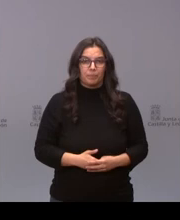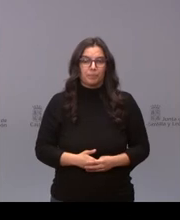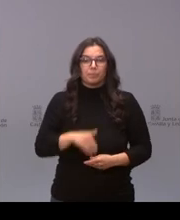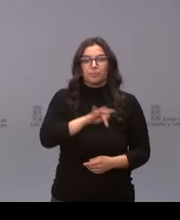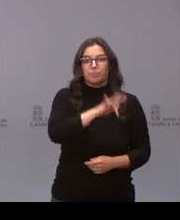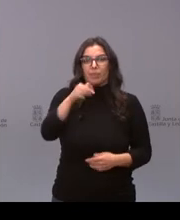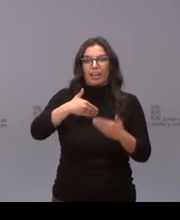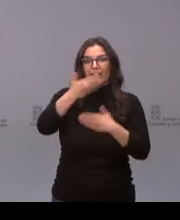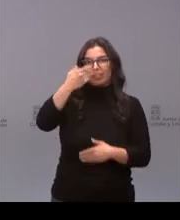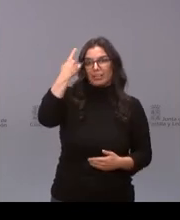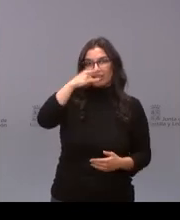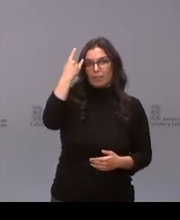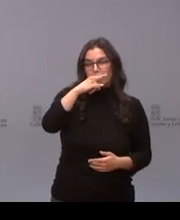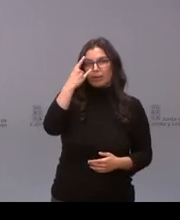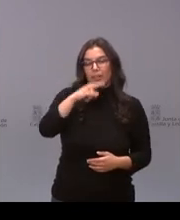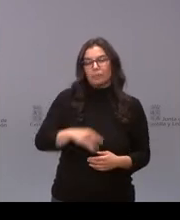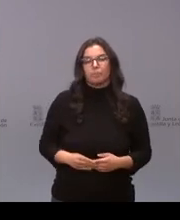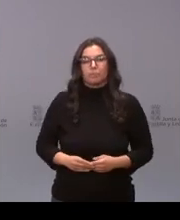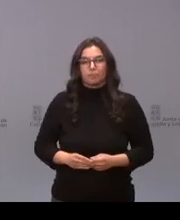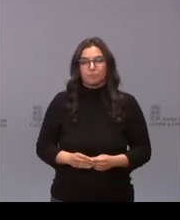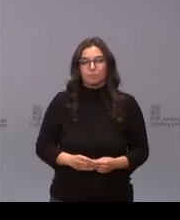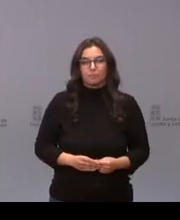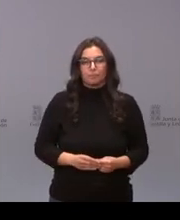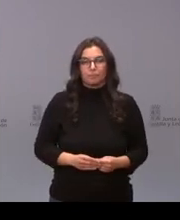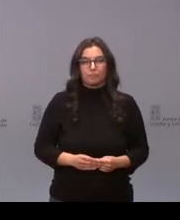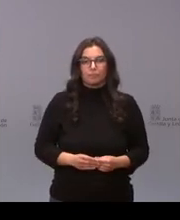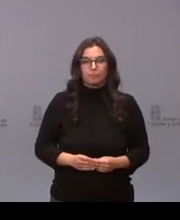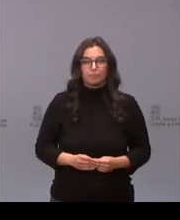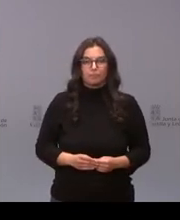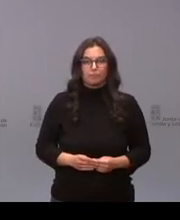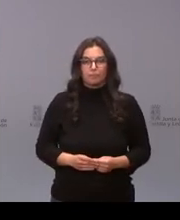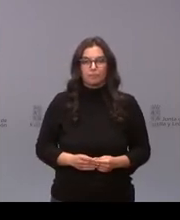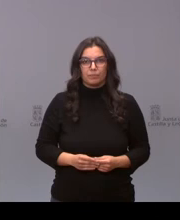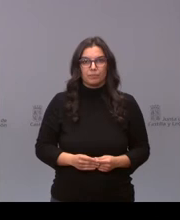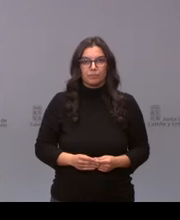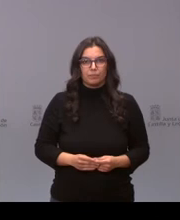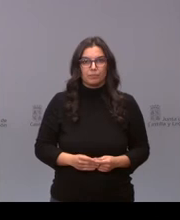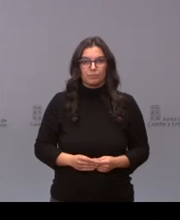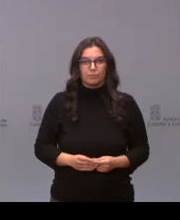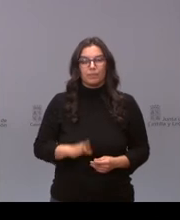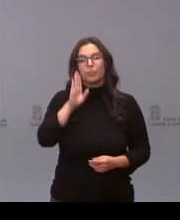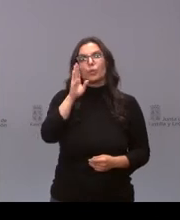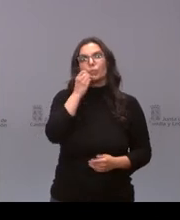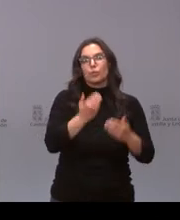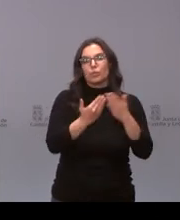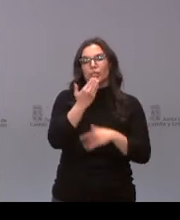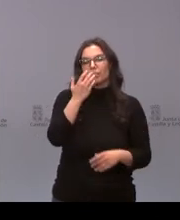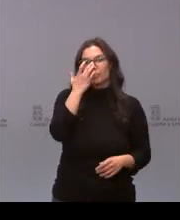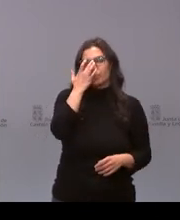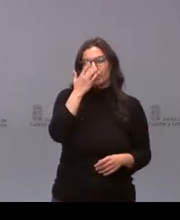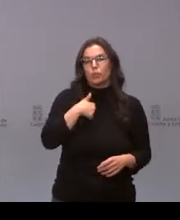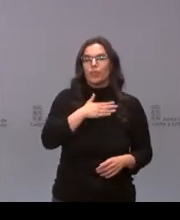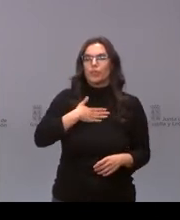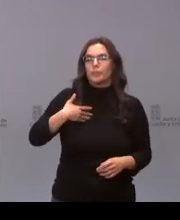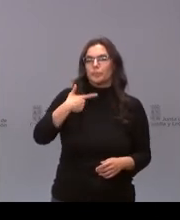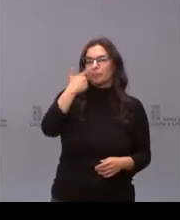Gaceta de Salamanca tenemos esta mañana a Belén Hernández. Cuando quieras, Belén. Sí, hola, buenos días. Yo quería saber